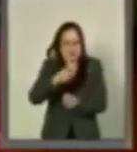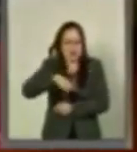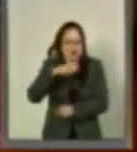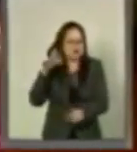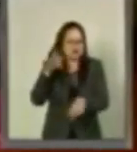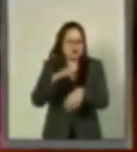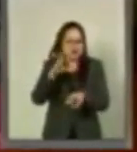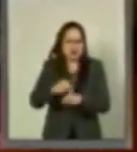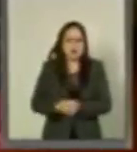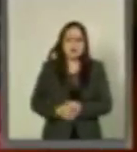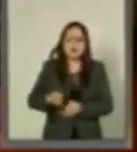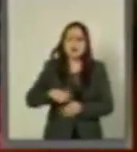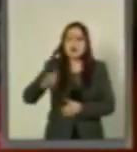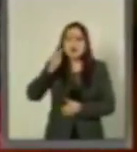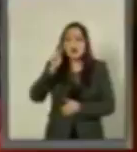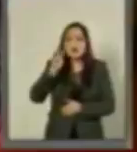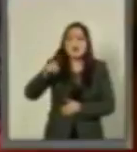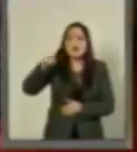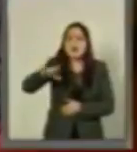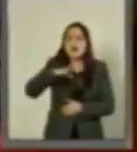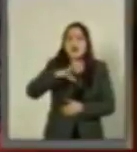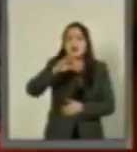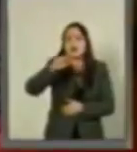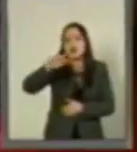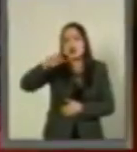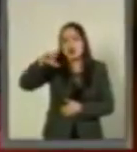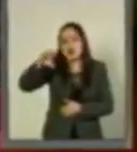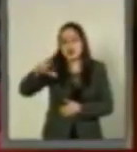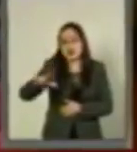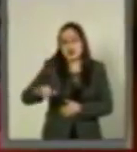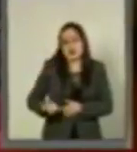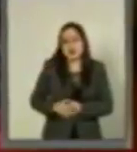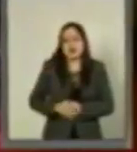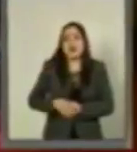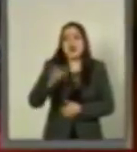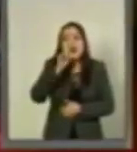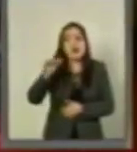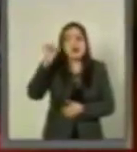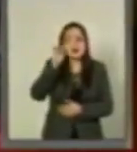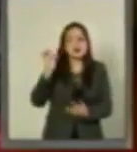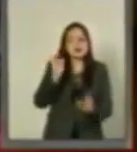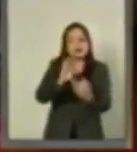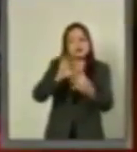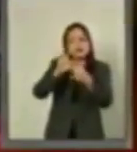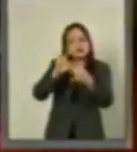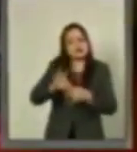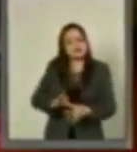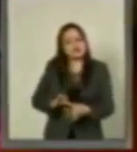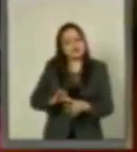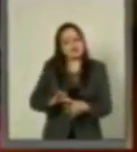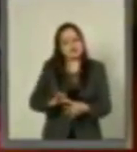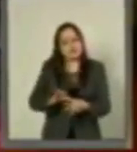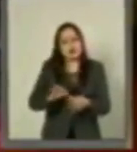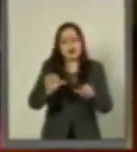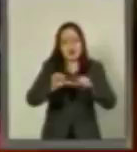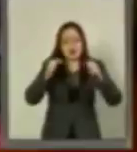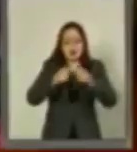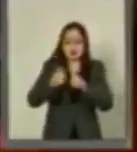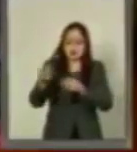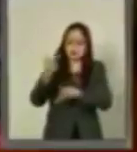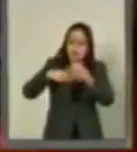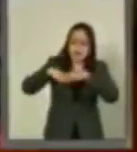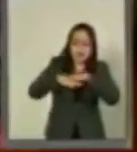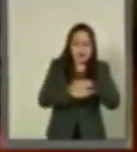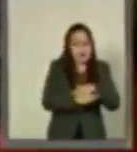y lo puede ver, están afuera de Bucareli, los que decía yo que atendí ayer, y que organización que llega son